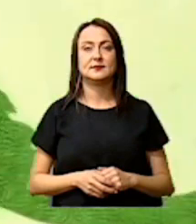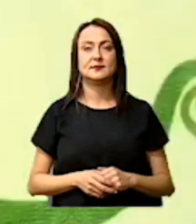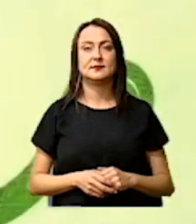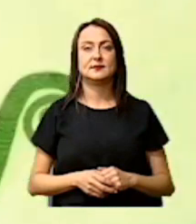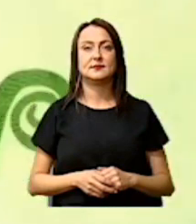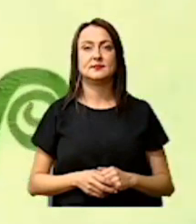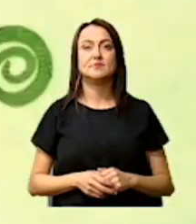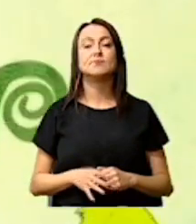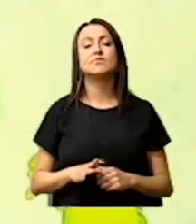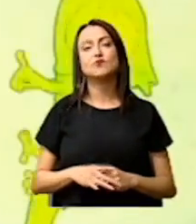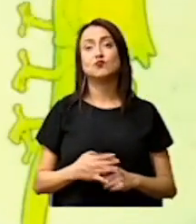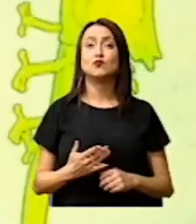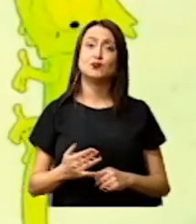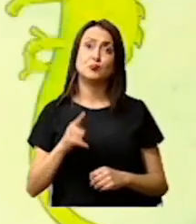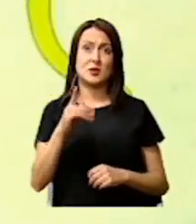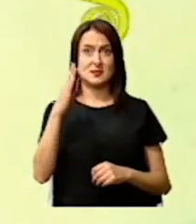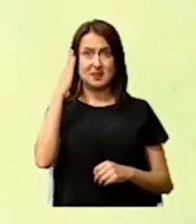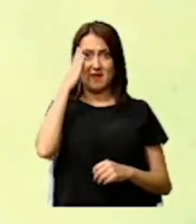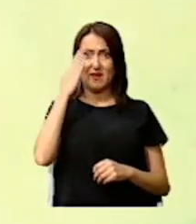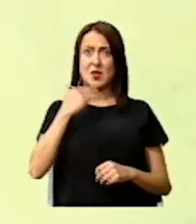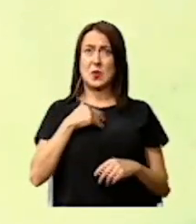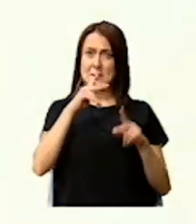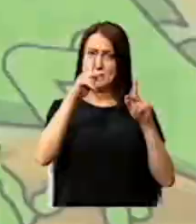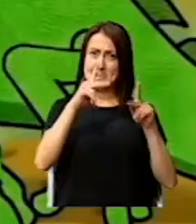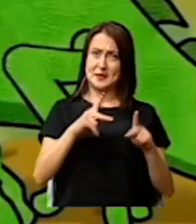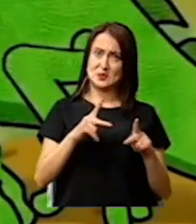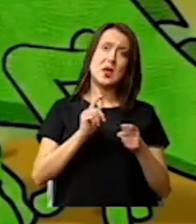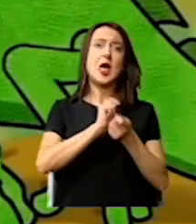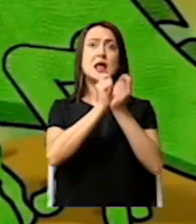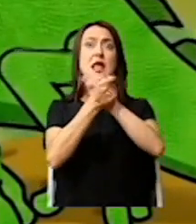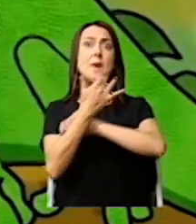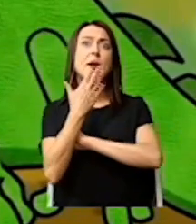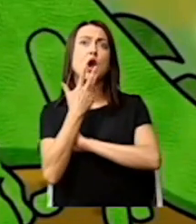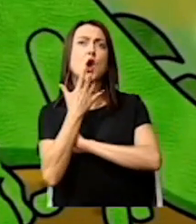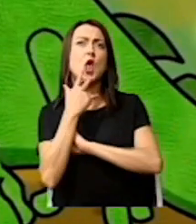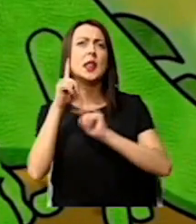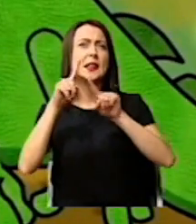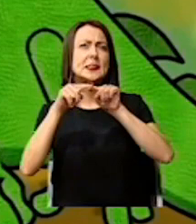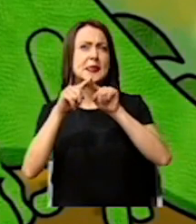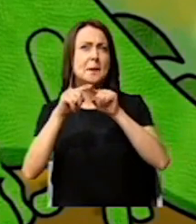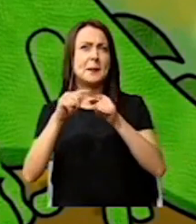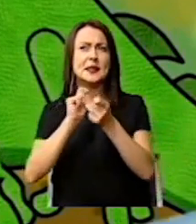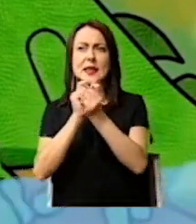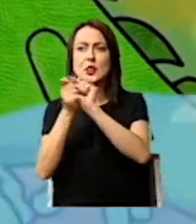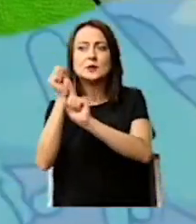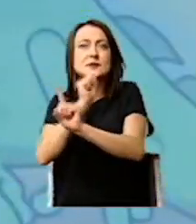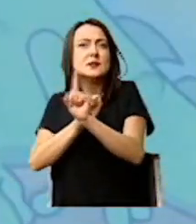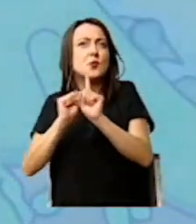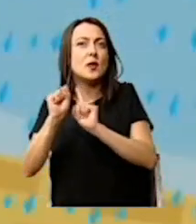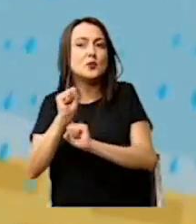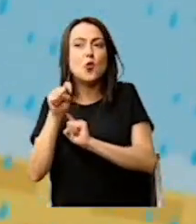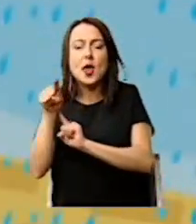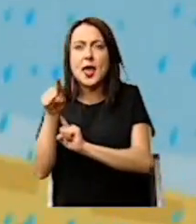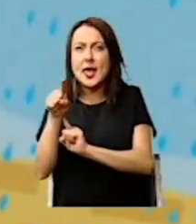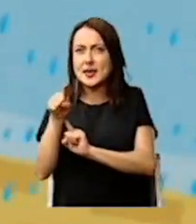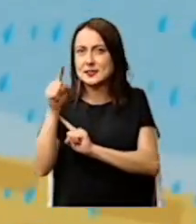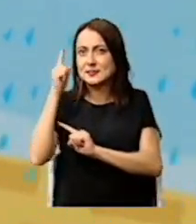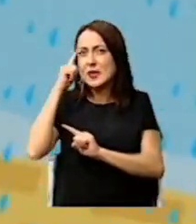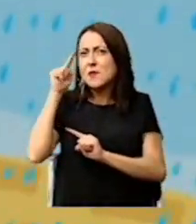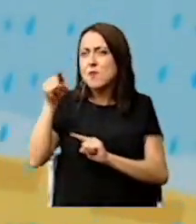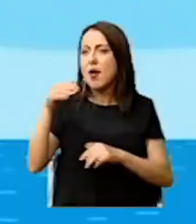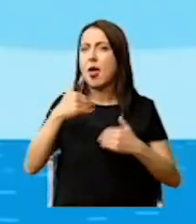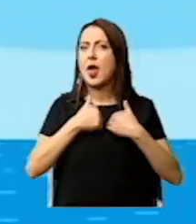¡Ah! ¿Sabías que hay un personaje que cambia de color según la ocasión? Es un vertebrado